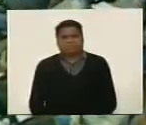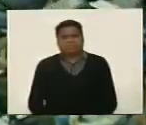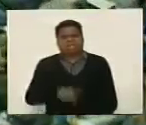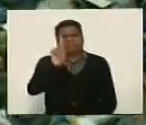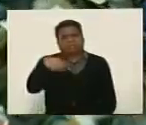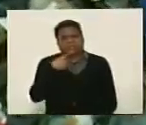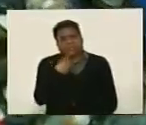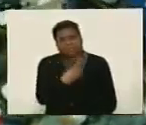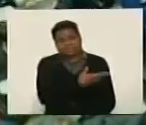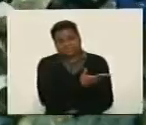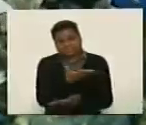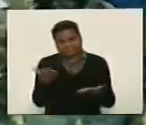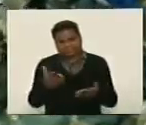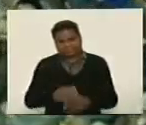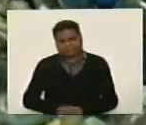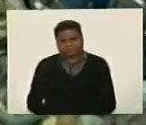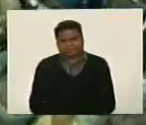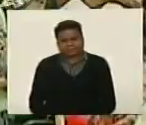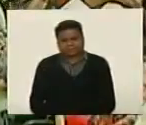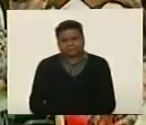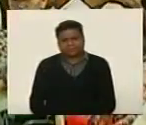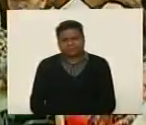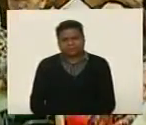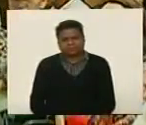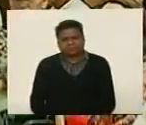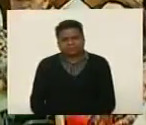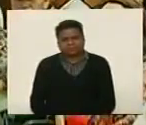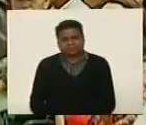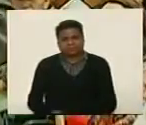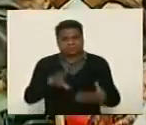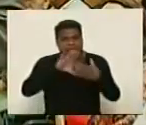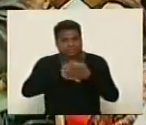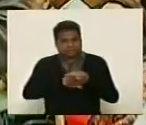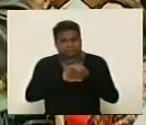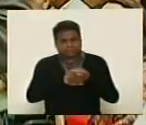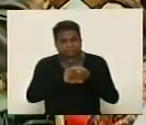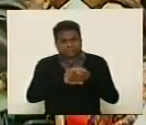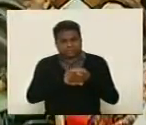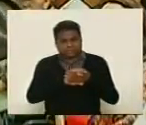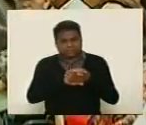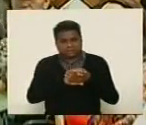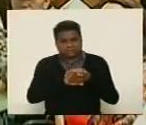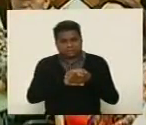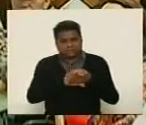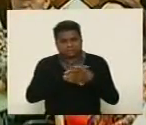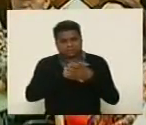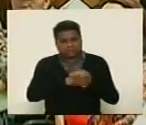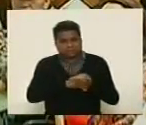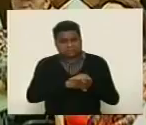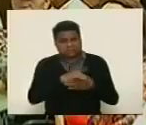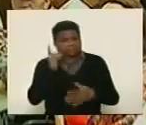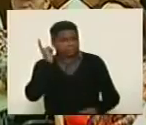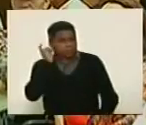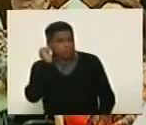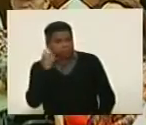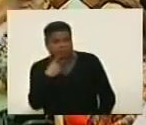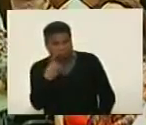También lo decía mi camarada Keila de la Rosa, por el Petro estamos